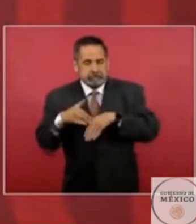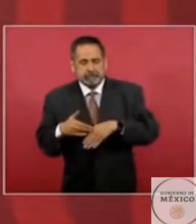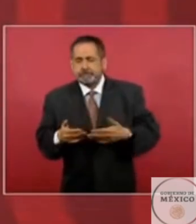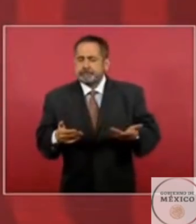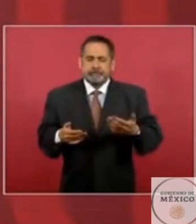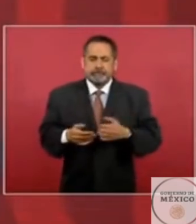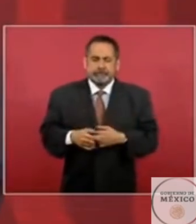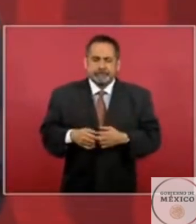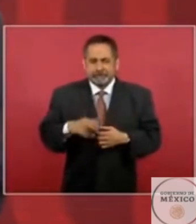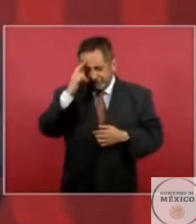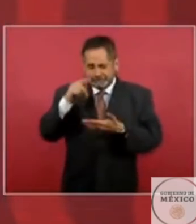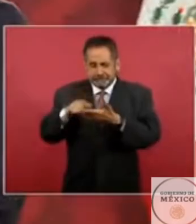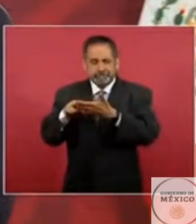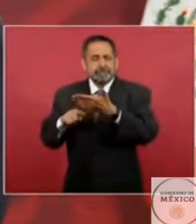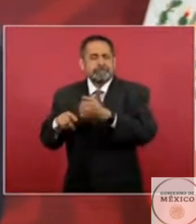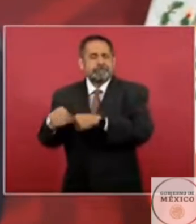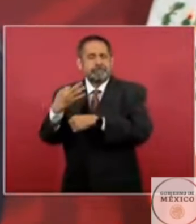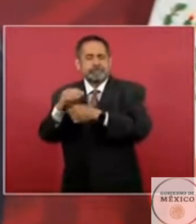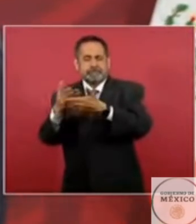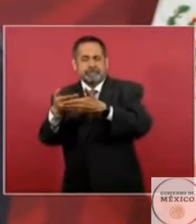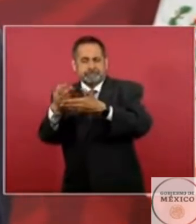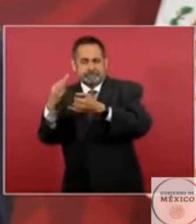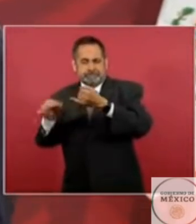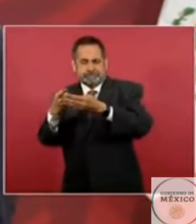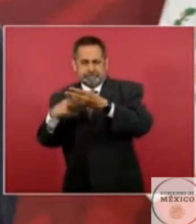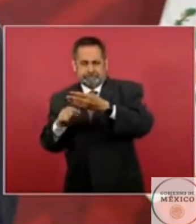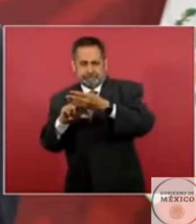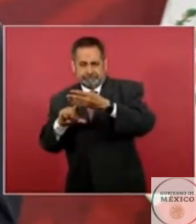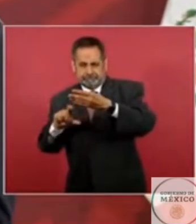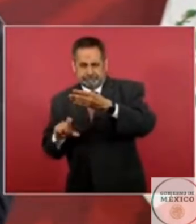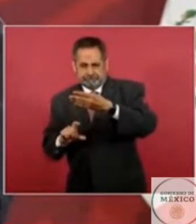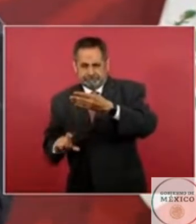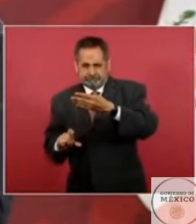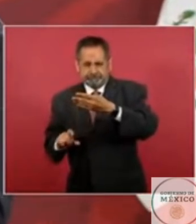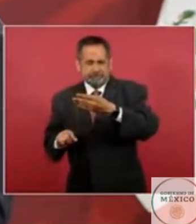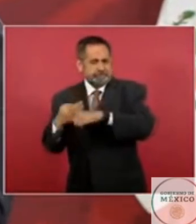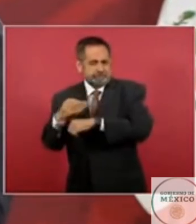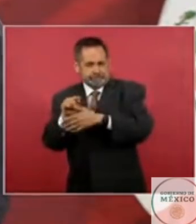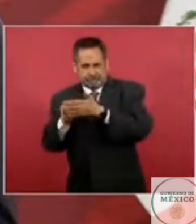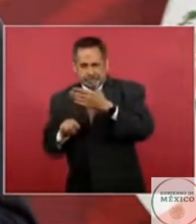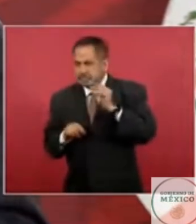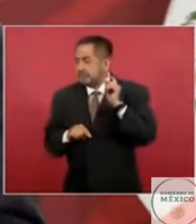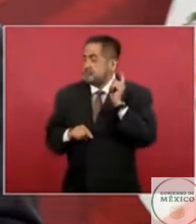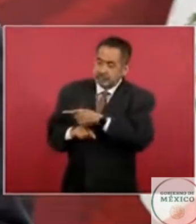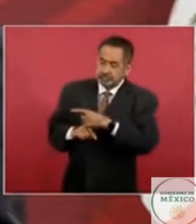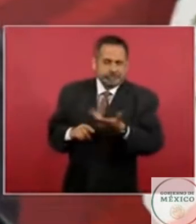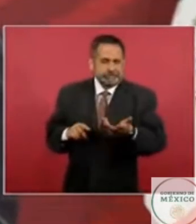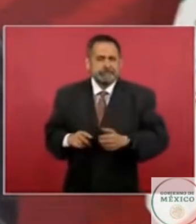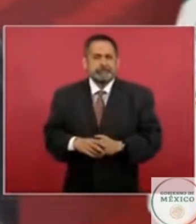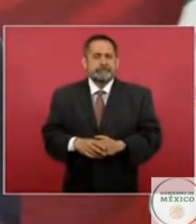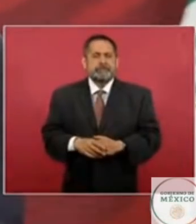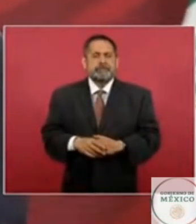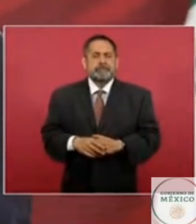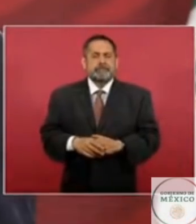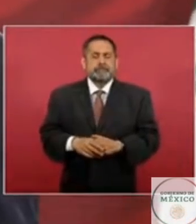creen? Que a la mera hora dijeron que ya no. Que dice mi mamá que ya no. Así están